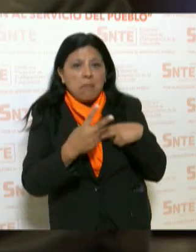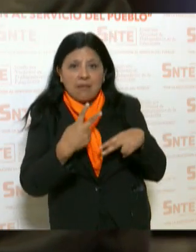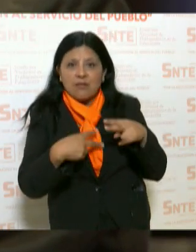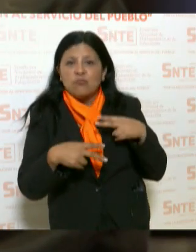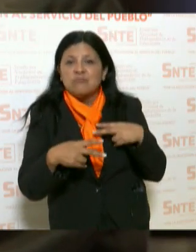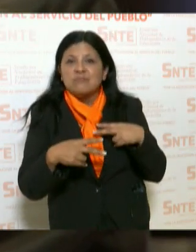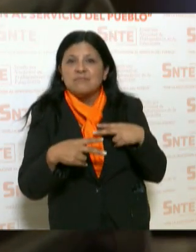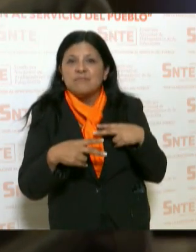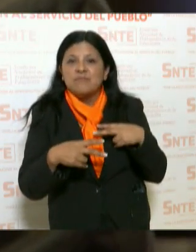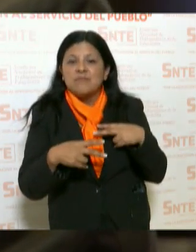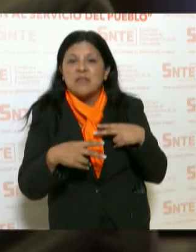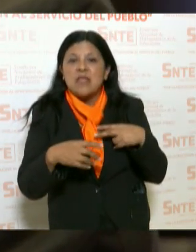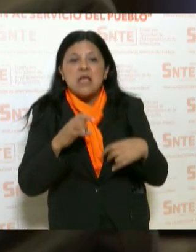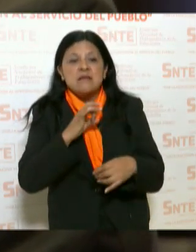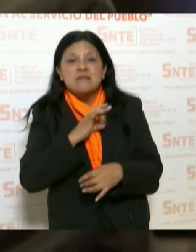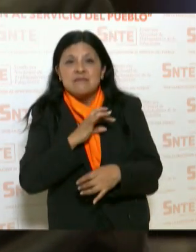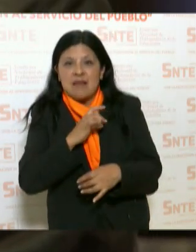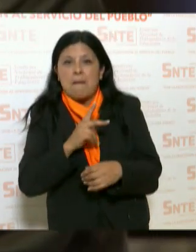Chile,